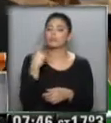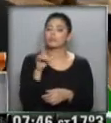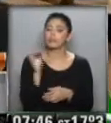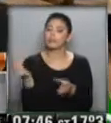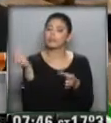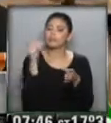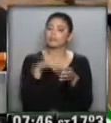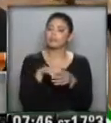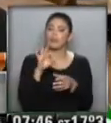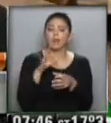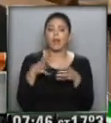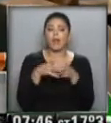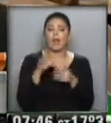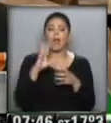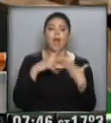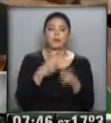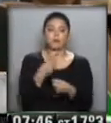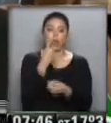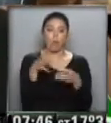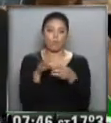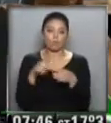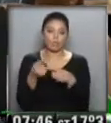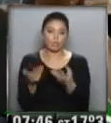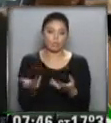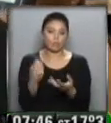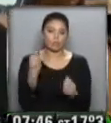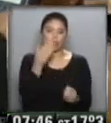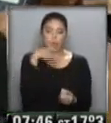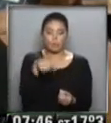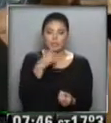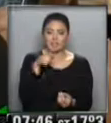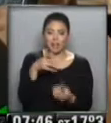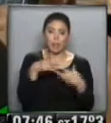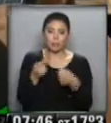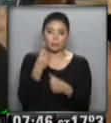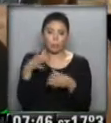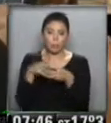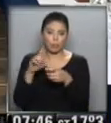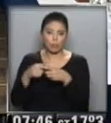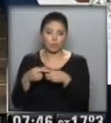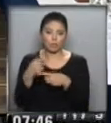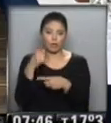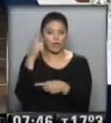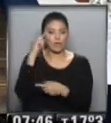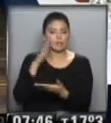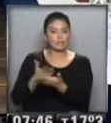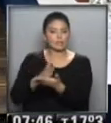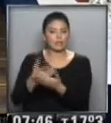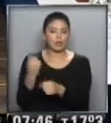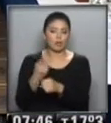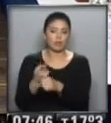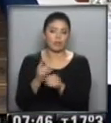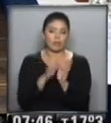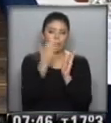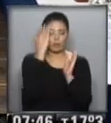a ir con un color político porque después el juez no le podemos pedir que sea independiente que es lo que exige nuestra